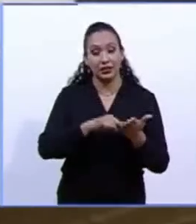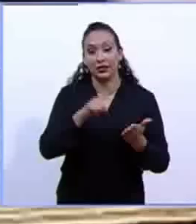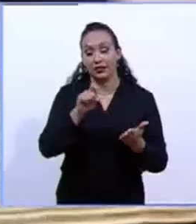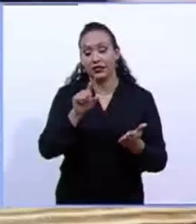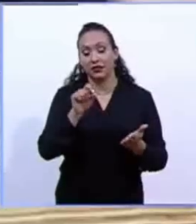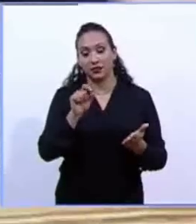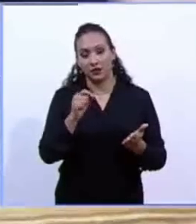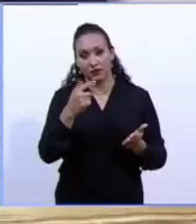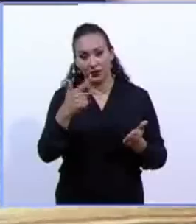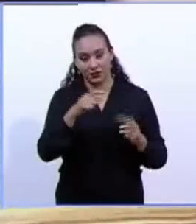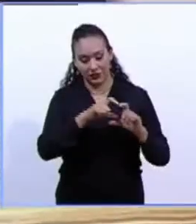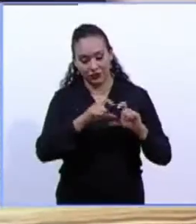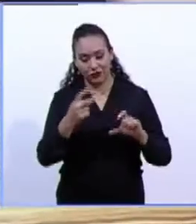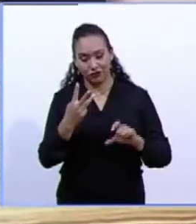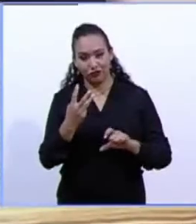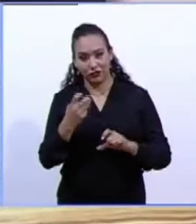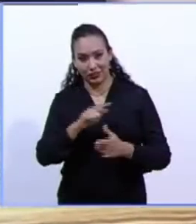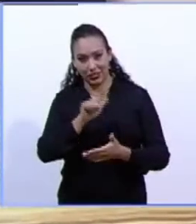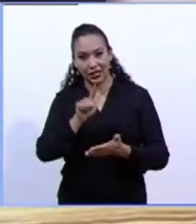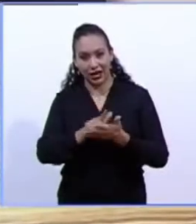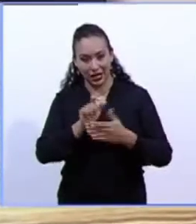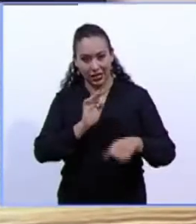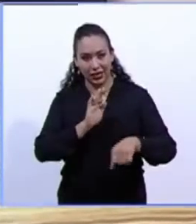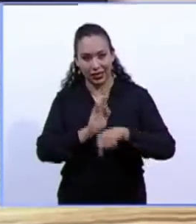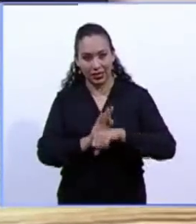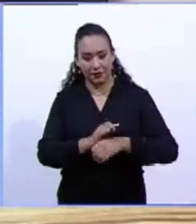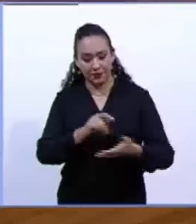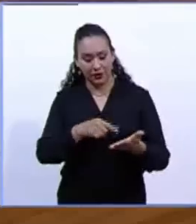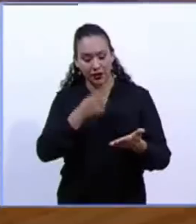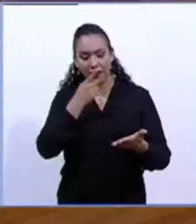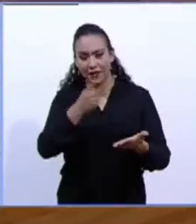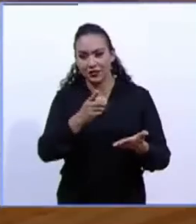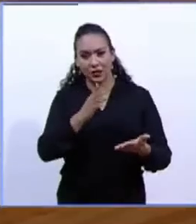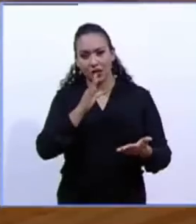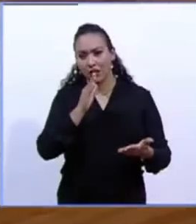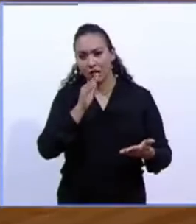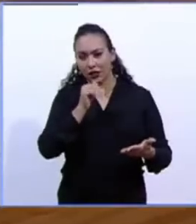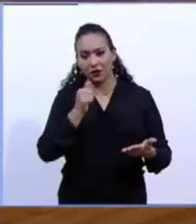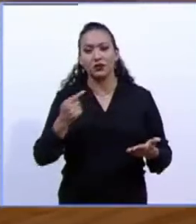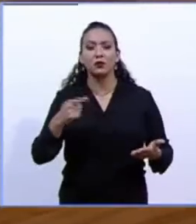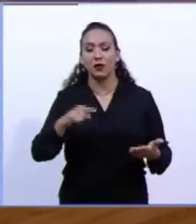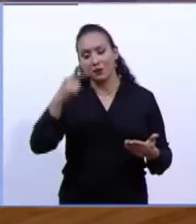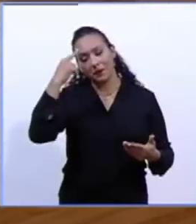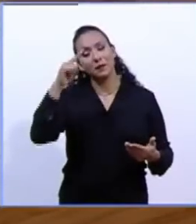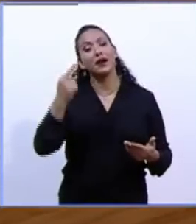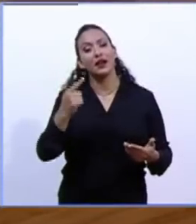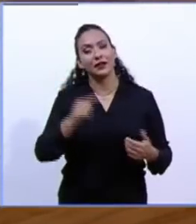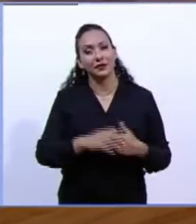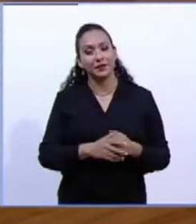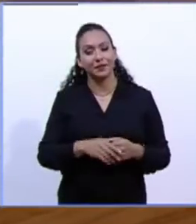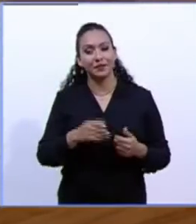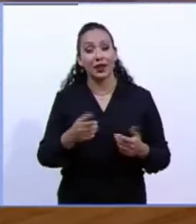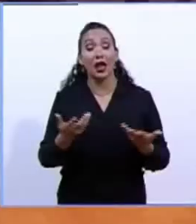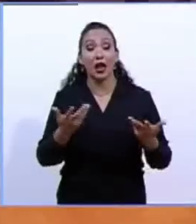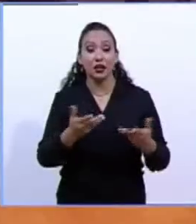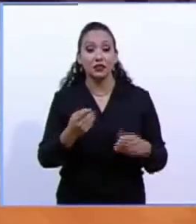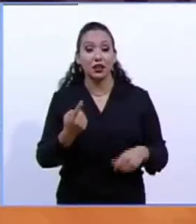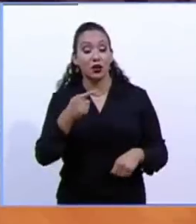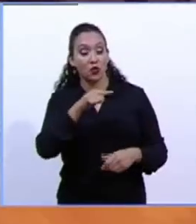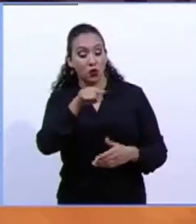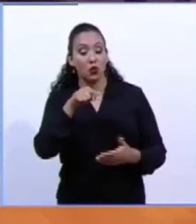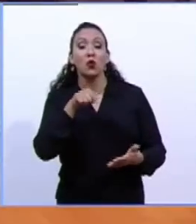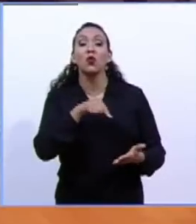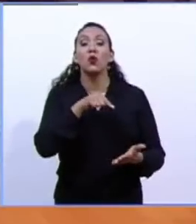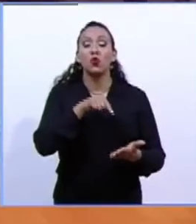128, fracción tercera de la Ley de Amparo, es improcedente la suspensión definitiva contra la construcción de un